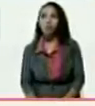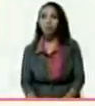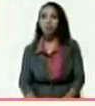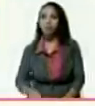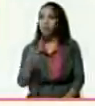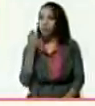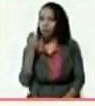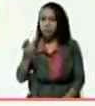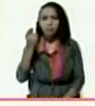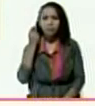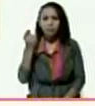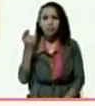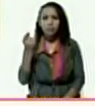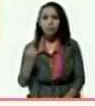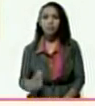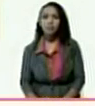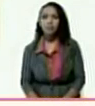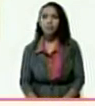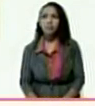Nunca, nunca.